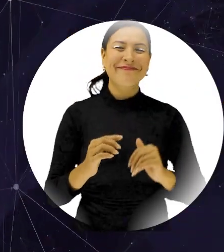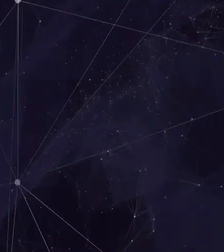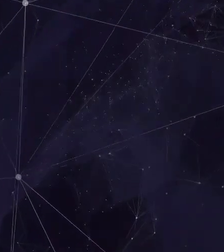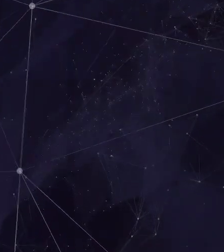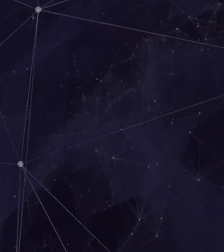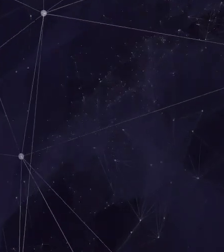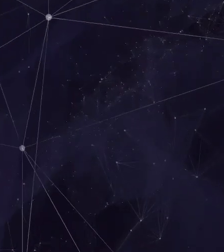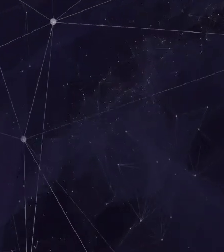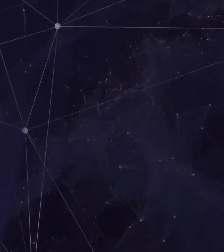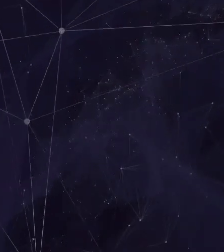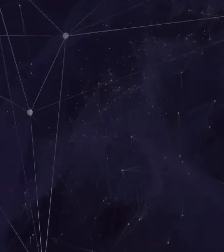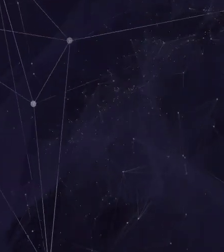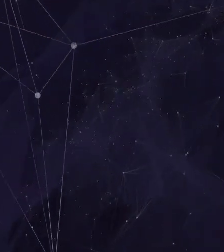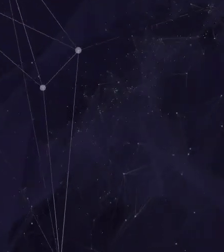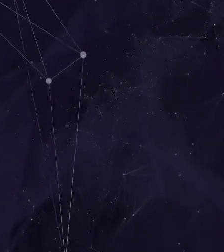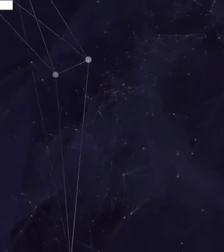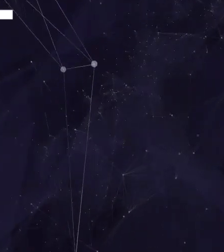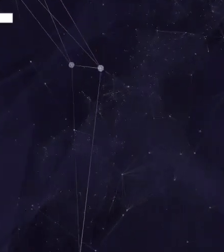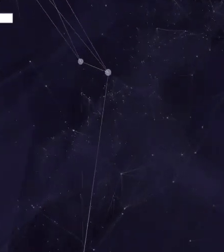ti.